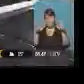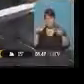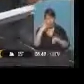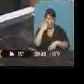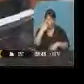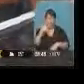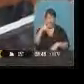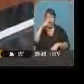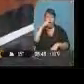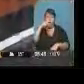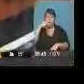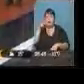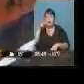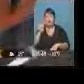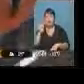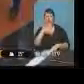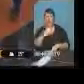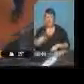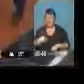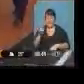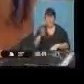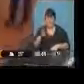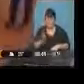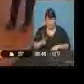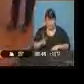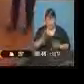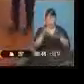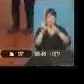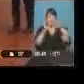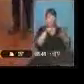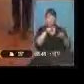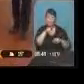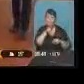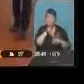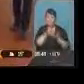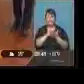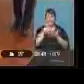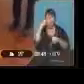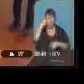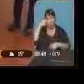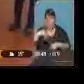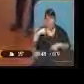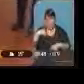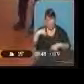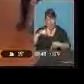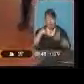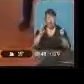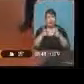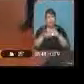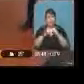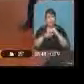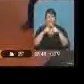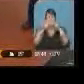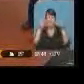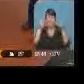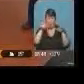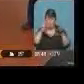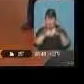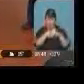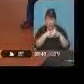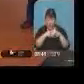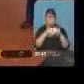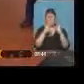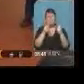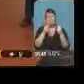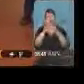Es claro, Nicolás Maduro, presidente de Venezuela, la imagen del Congreso Nacional, de la Comisión de Relaciones Exteriores.